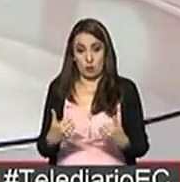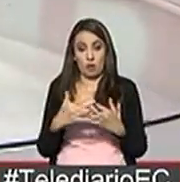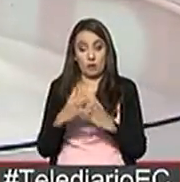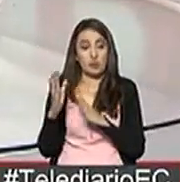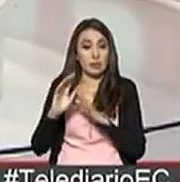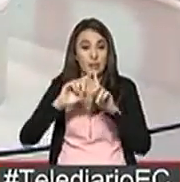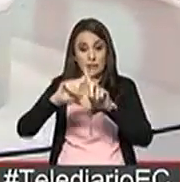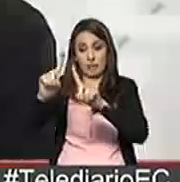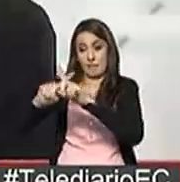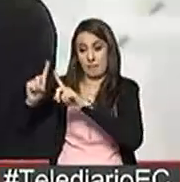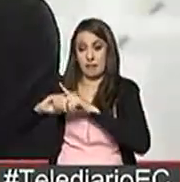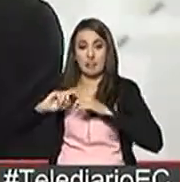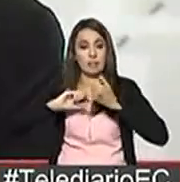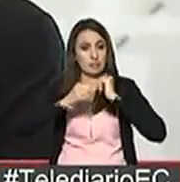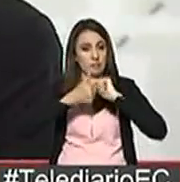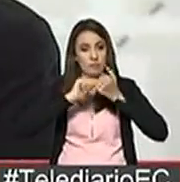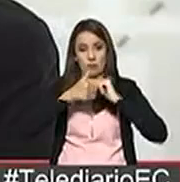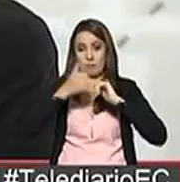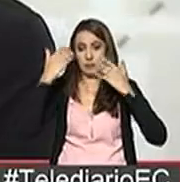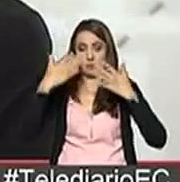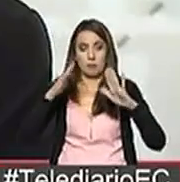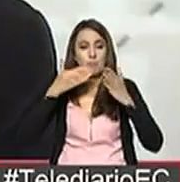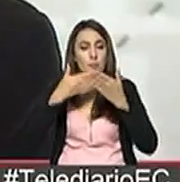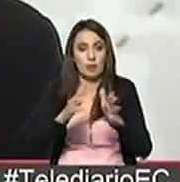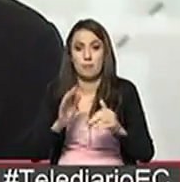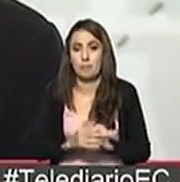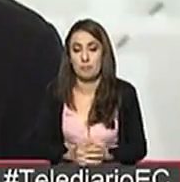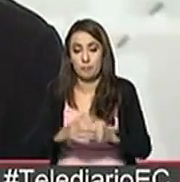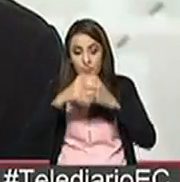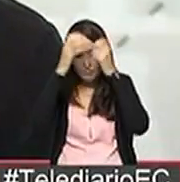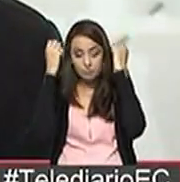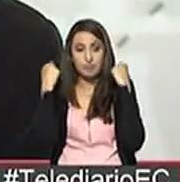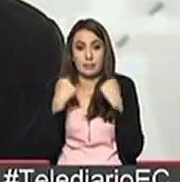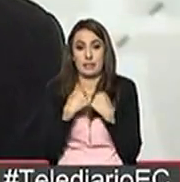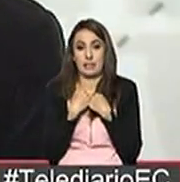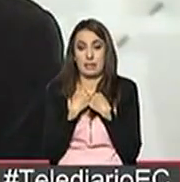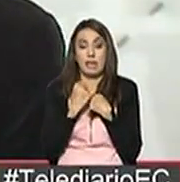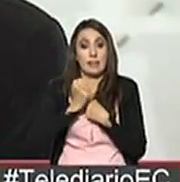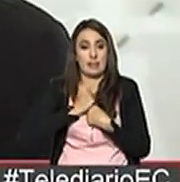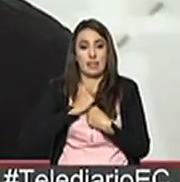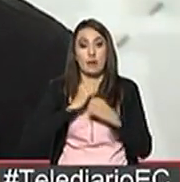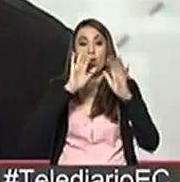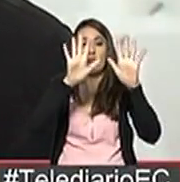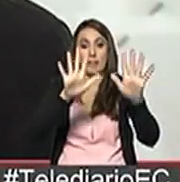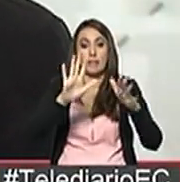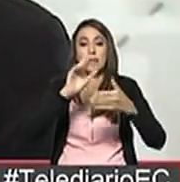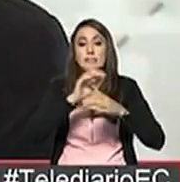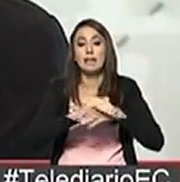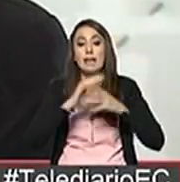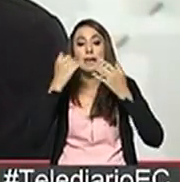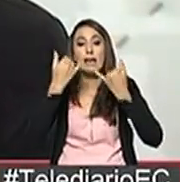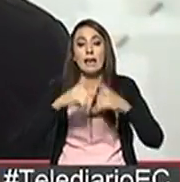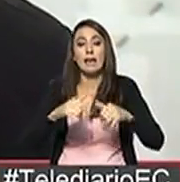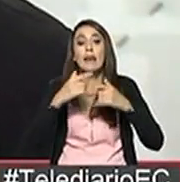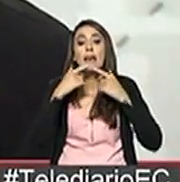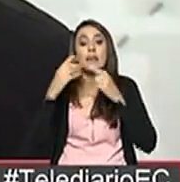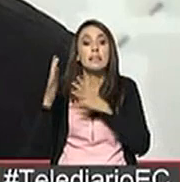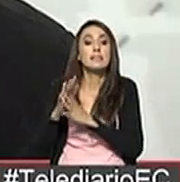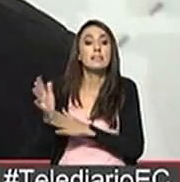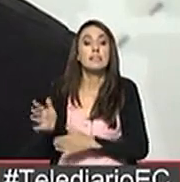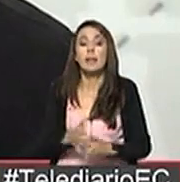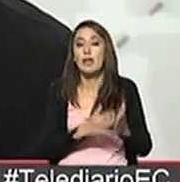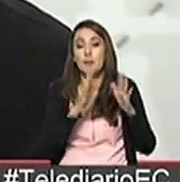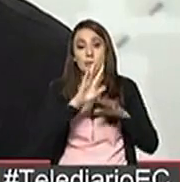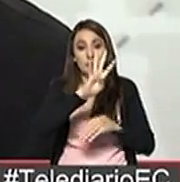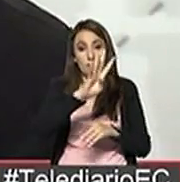presentación distinta. Entonces, por darte un ejemplo, si yo produzco 10 estilos de cervezas y cada una de estas cervezas yo tengo en 4